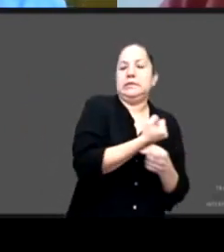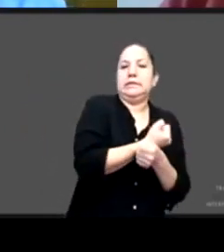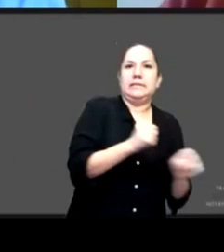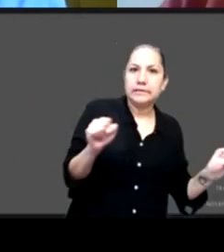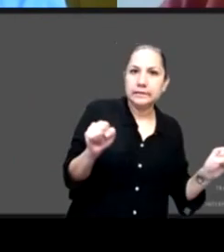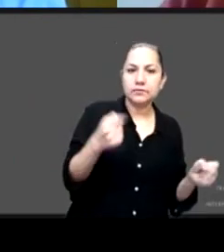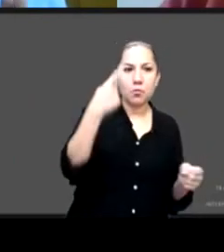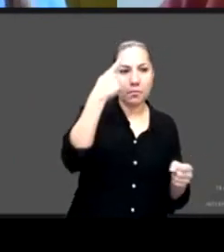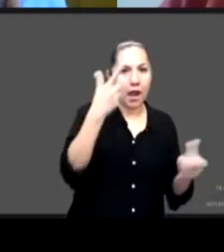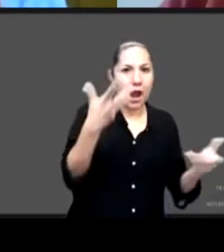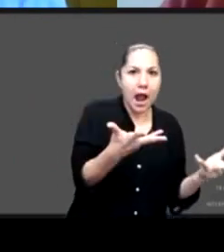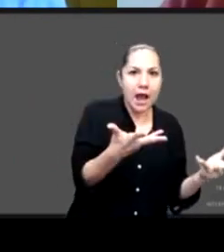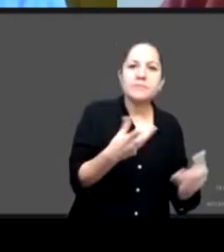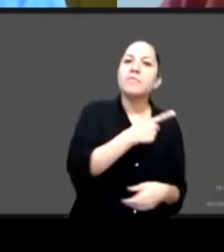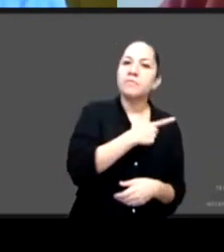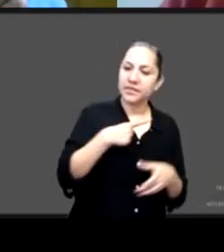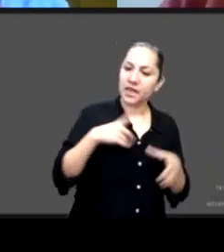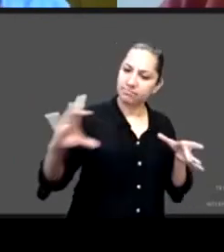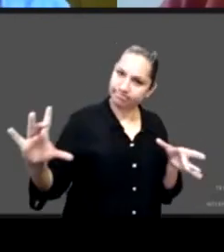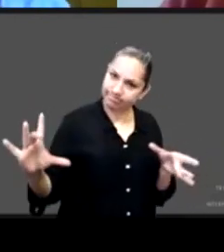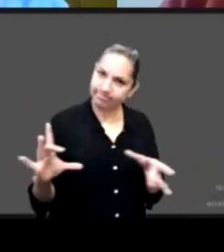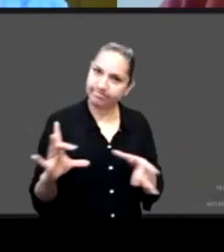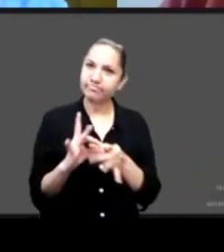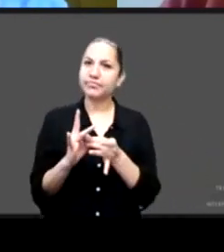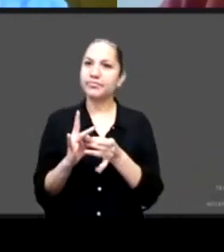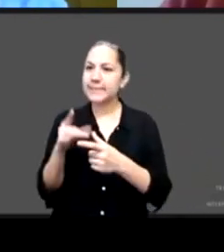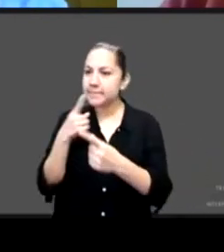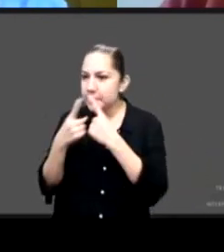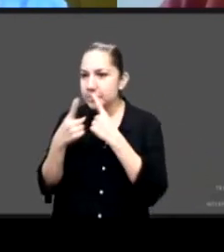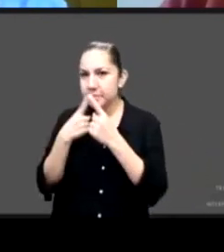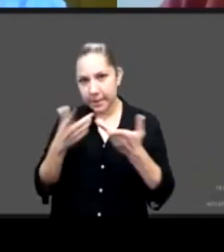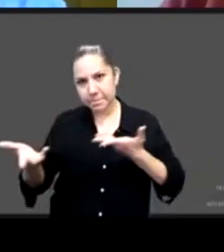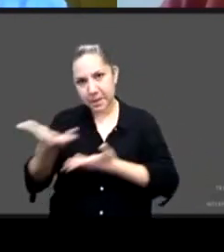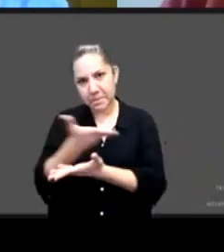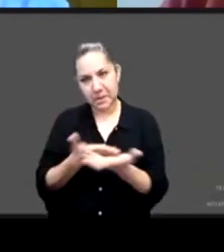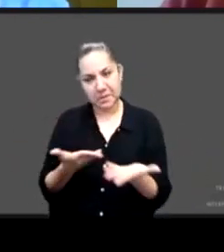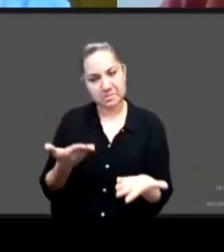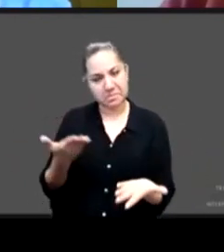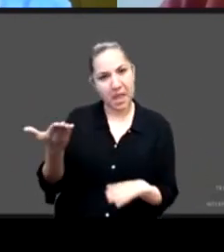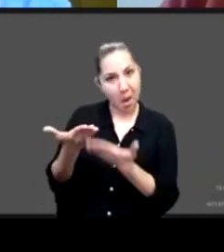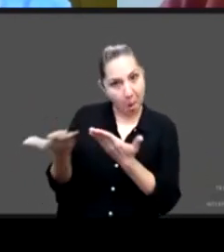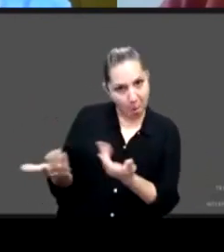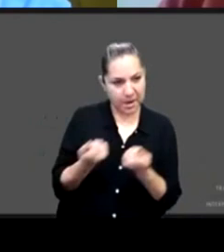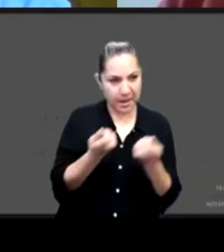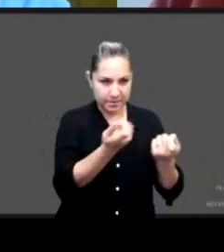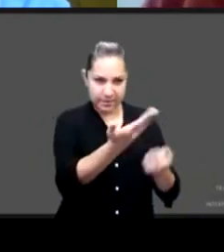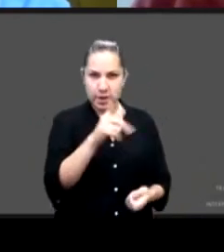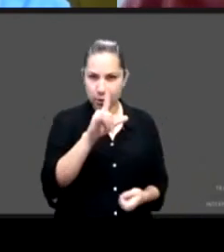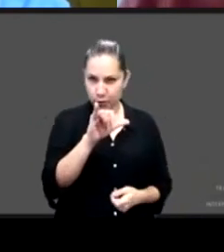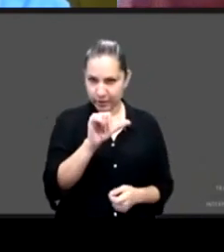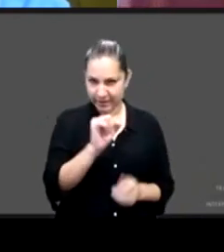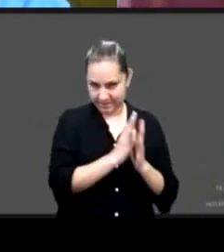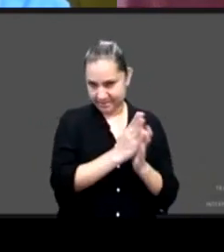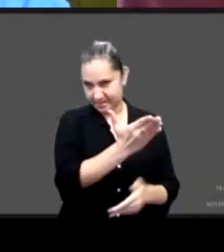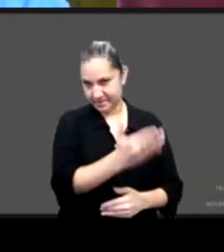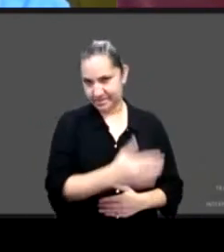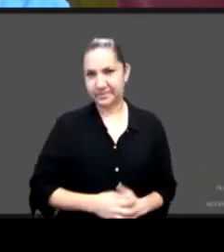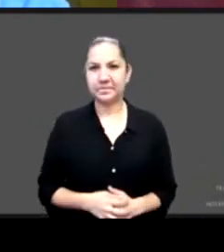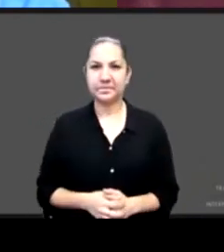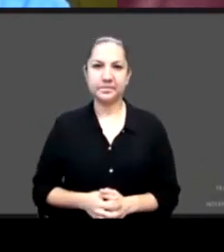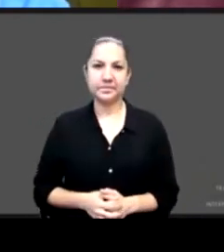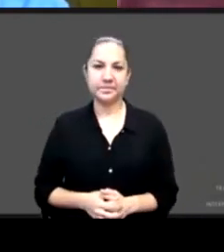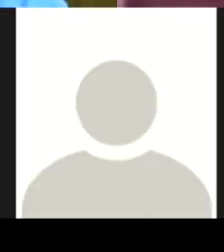Cierro con esta parte para darle la palabra a Luis, por favor. Y muchísimas gracias. Venga, Luis,